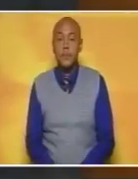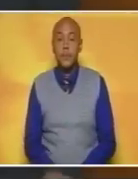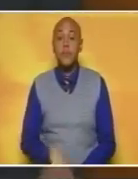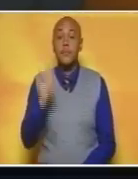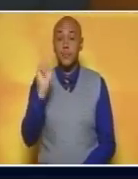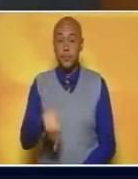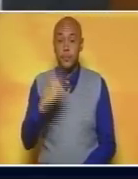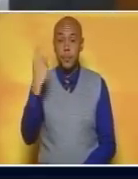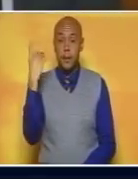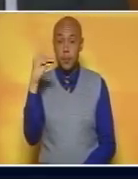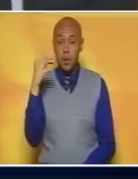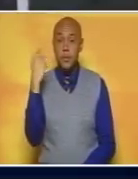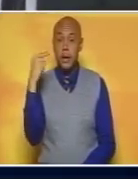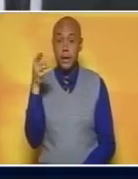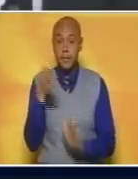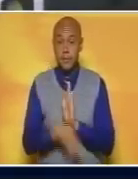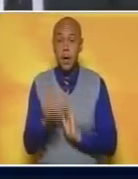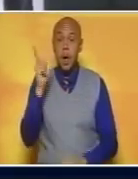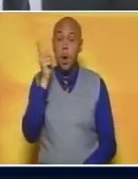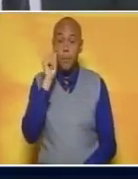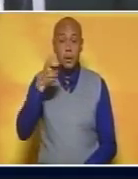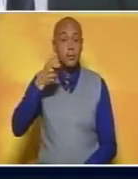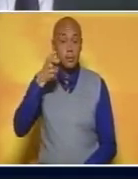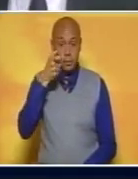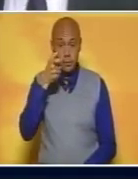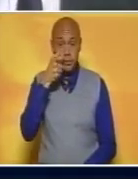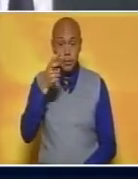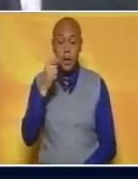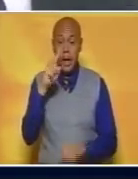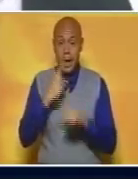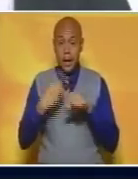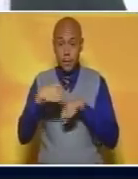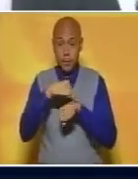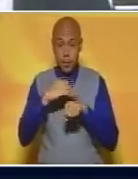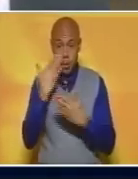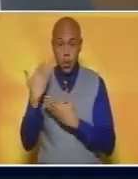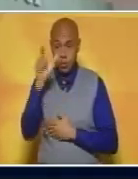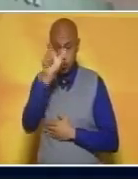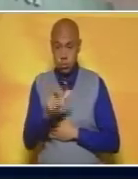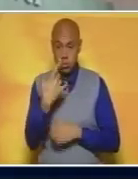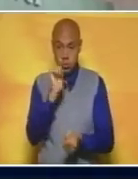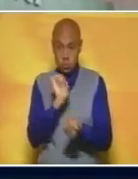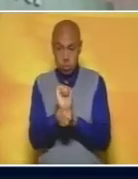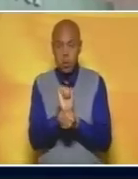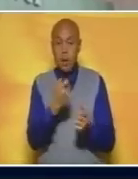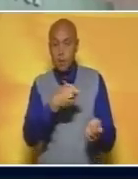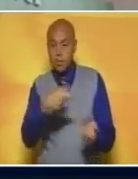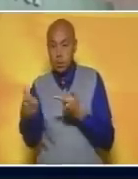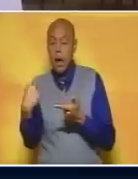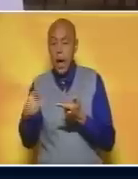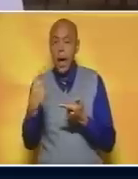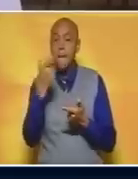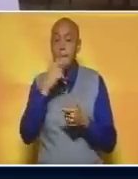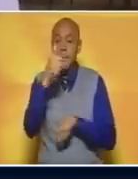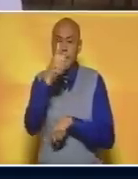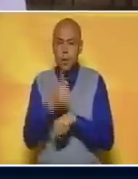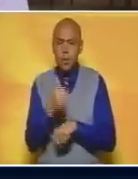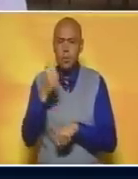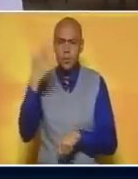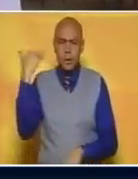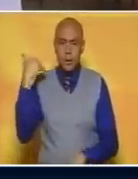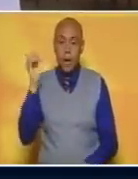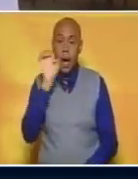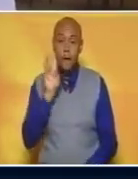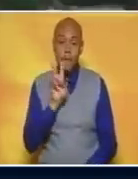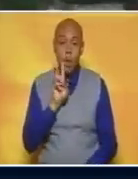En Bolivia fue trasladado a la Fiscalía con custodia policial el exministro Carlos Romero, quien tuvo un gran peso en el gobierno de Evo